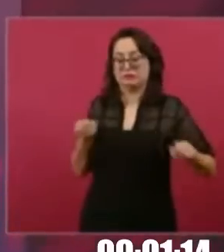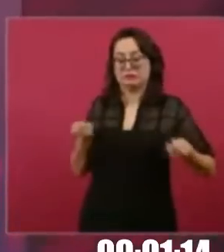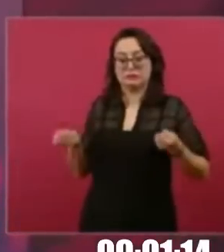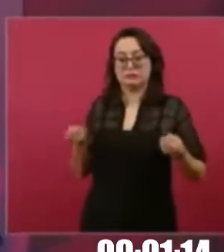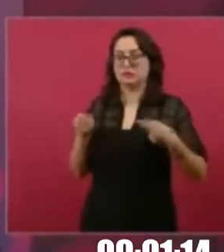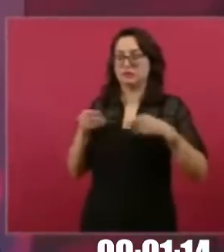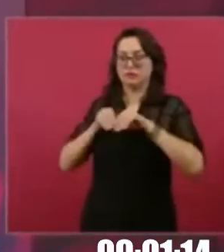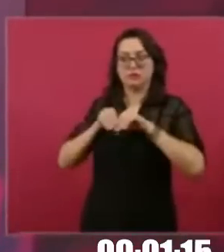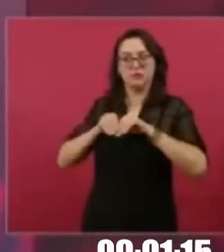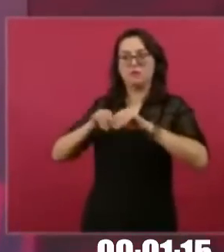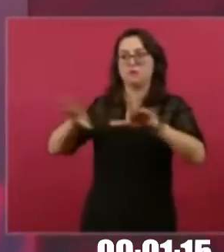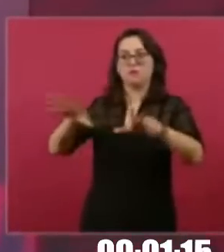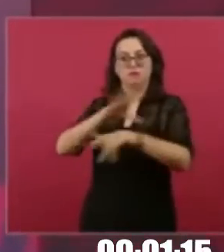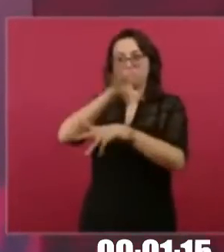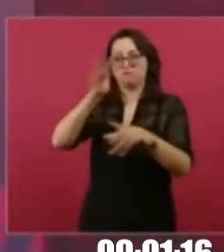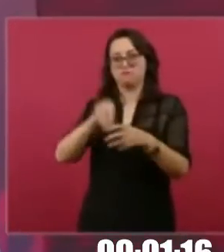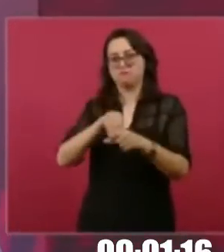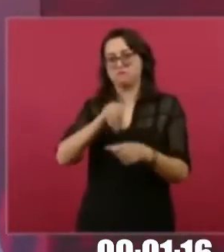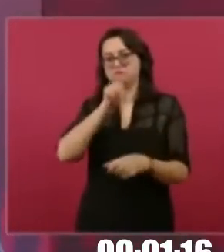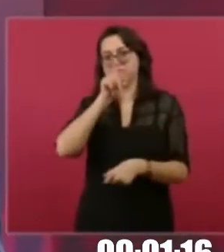pero es interesante